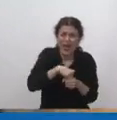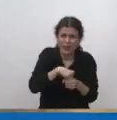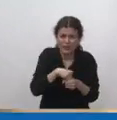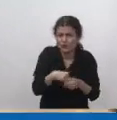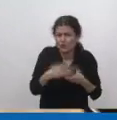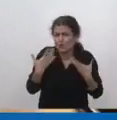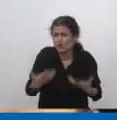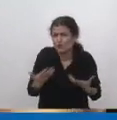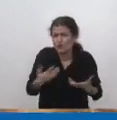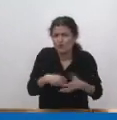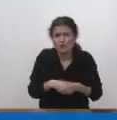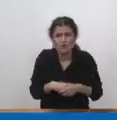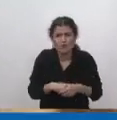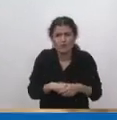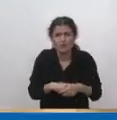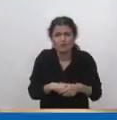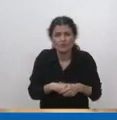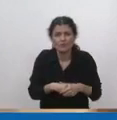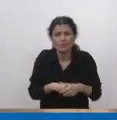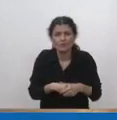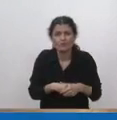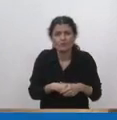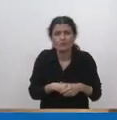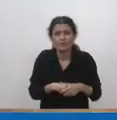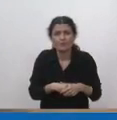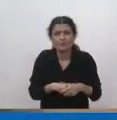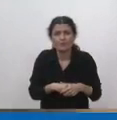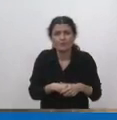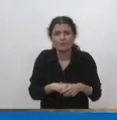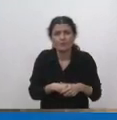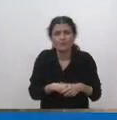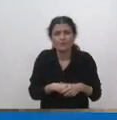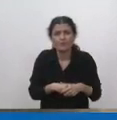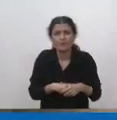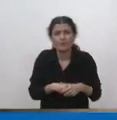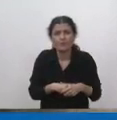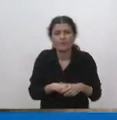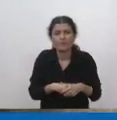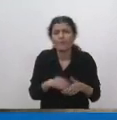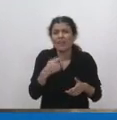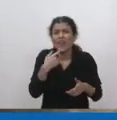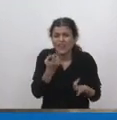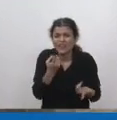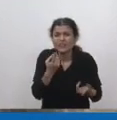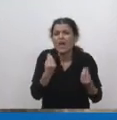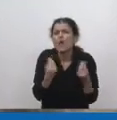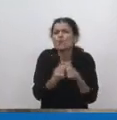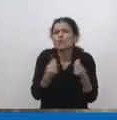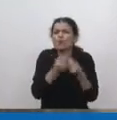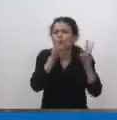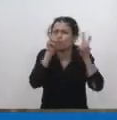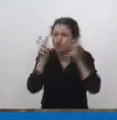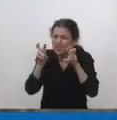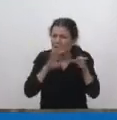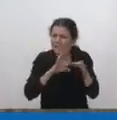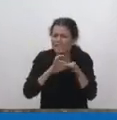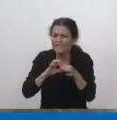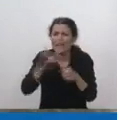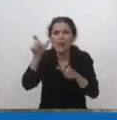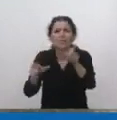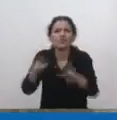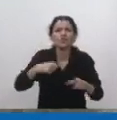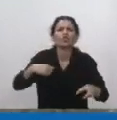áreas que constituyen y conforman el tejido social argentino, que en